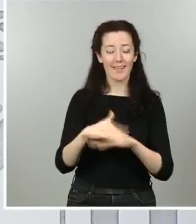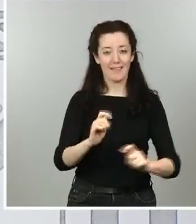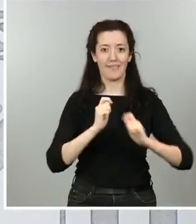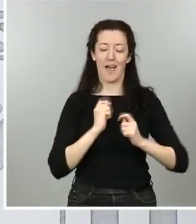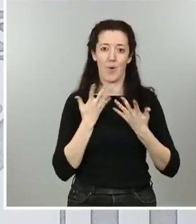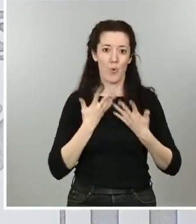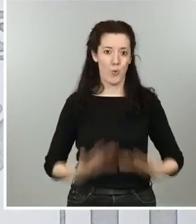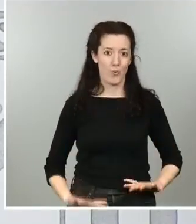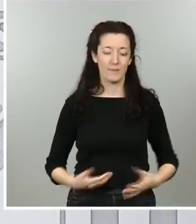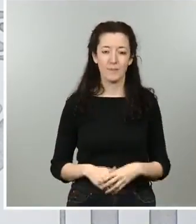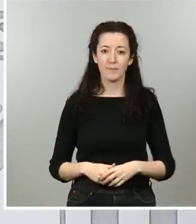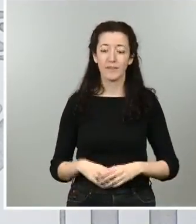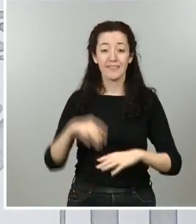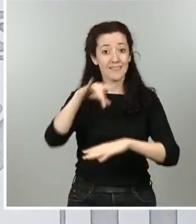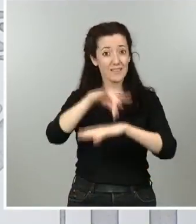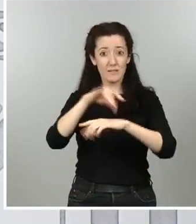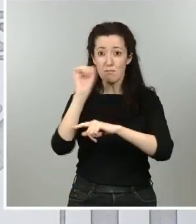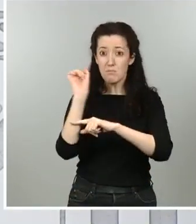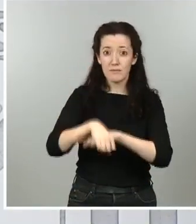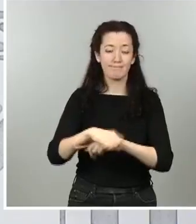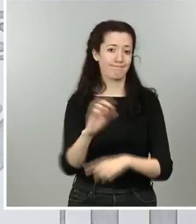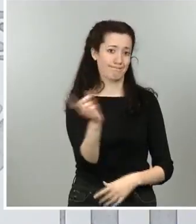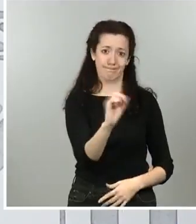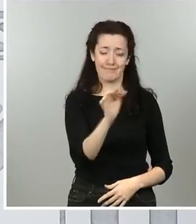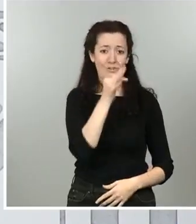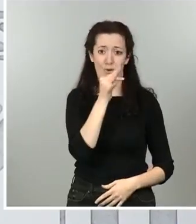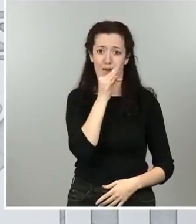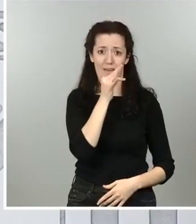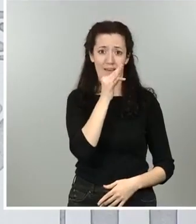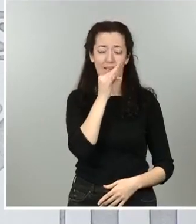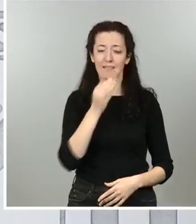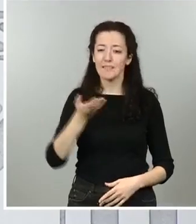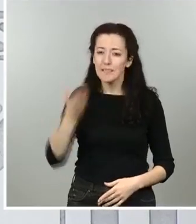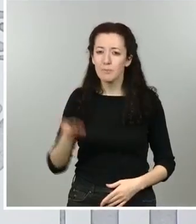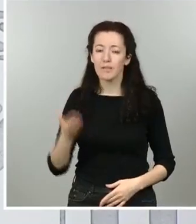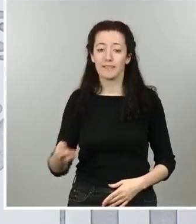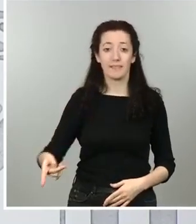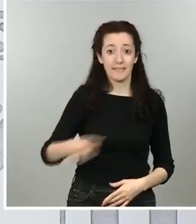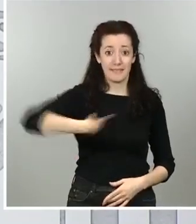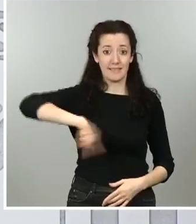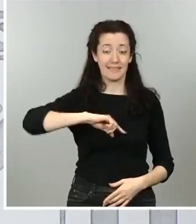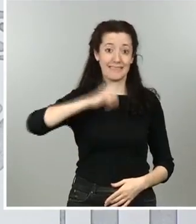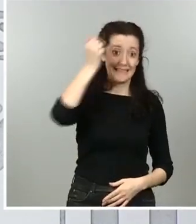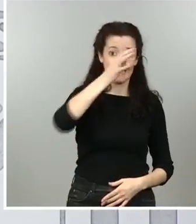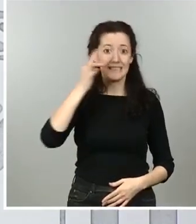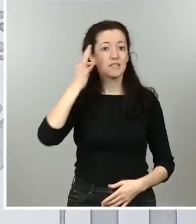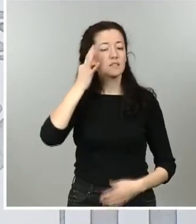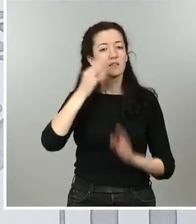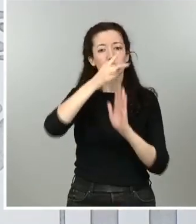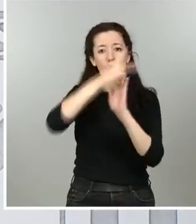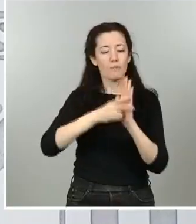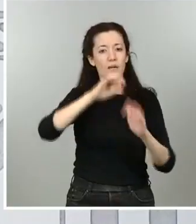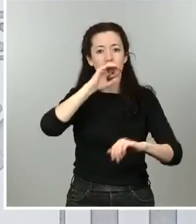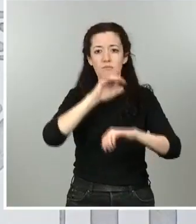y es fundamental que todos y cada uno de nosotros y nosotras sigamos a rajatabla las indicaciones tal y como